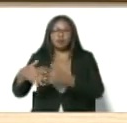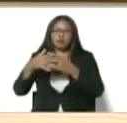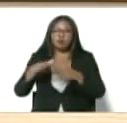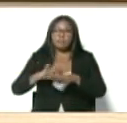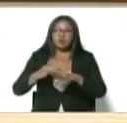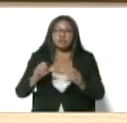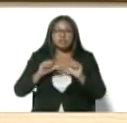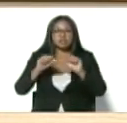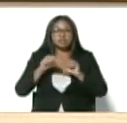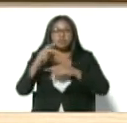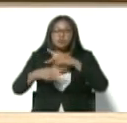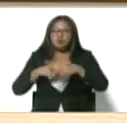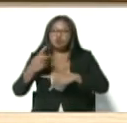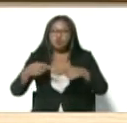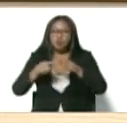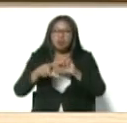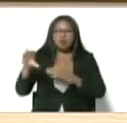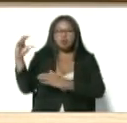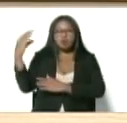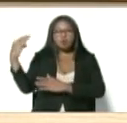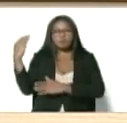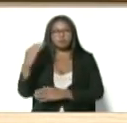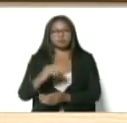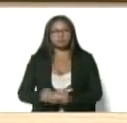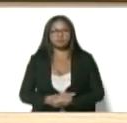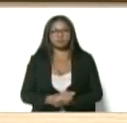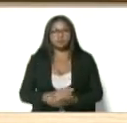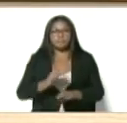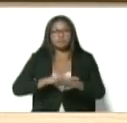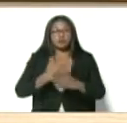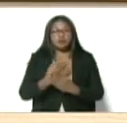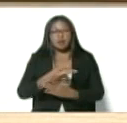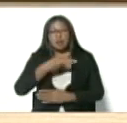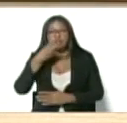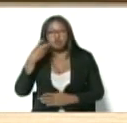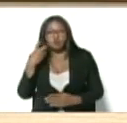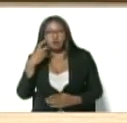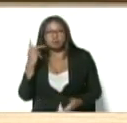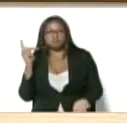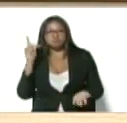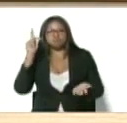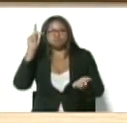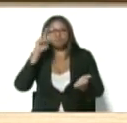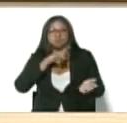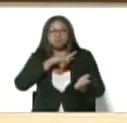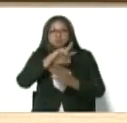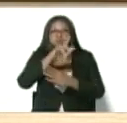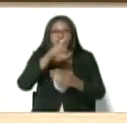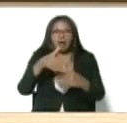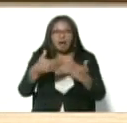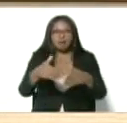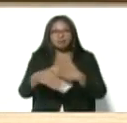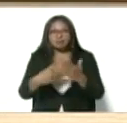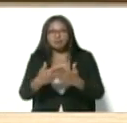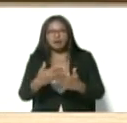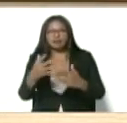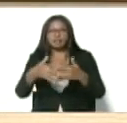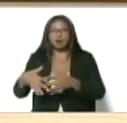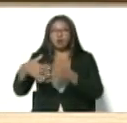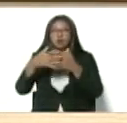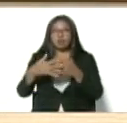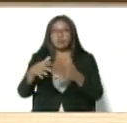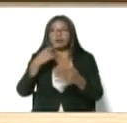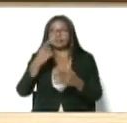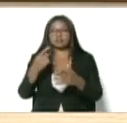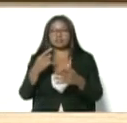produciéndose la cocaína en colombia y porque era cocaína todo adentro eeuu a pesar de que armando un escándalo sobre el